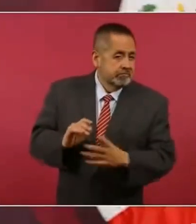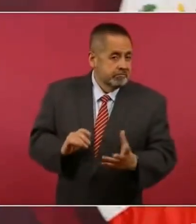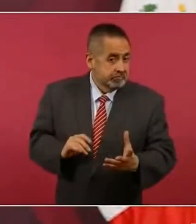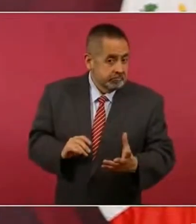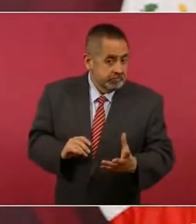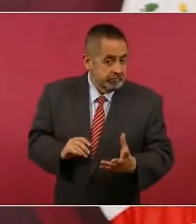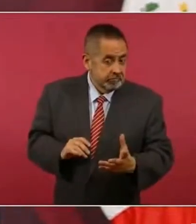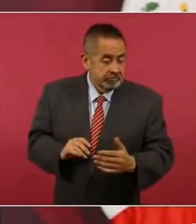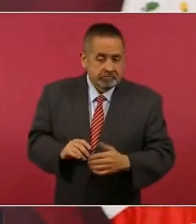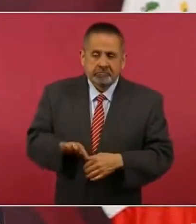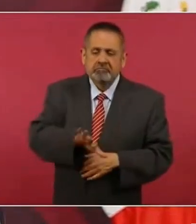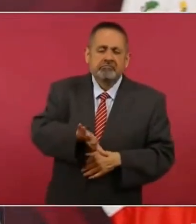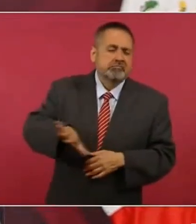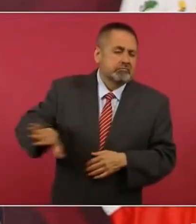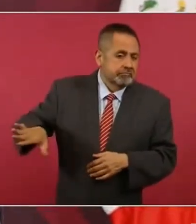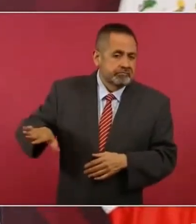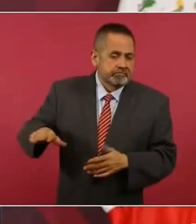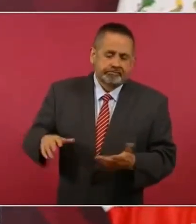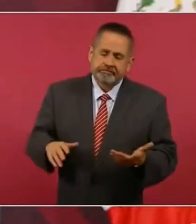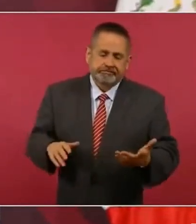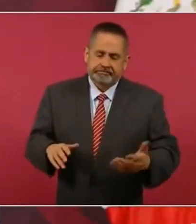que eran marginados,